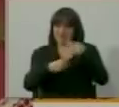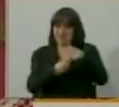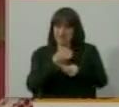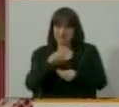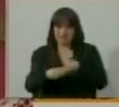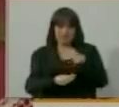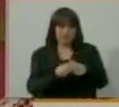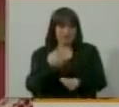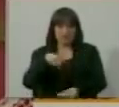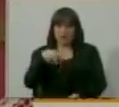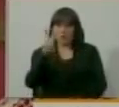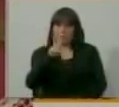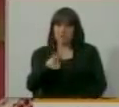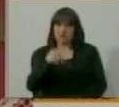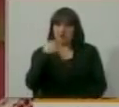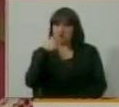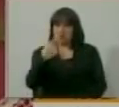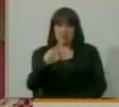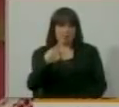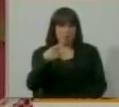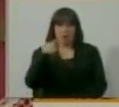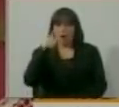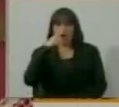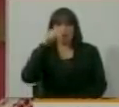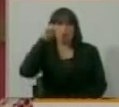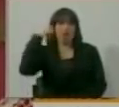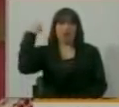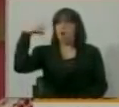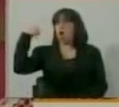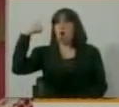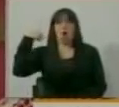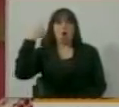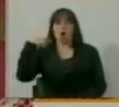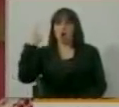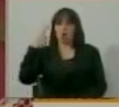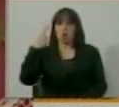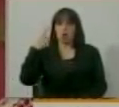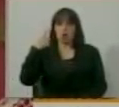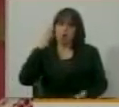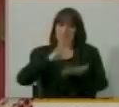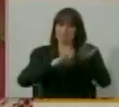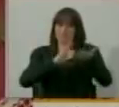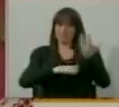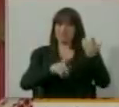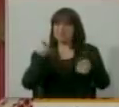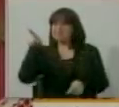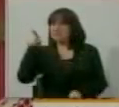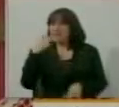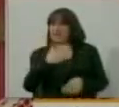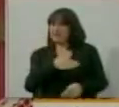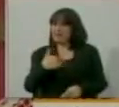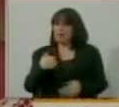él llamó a Nicolás loco como una cabra, ¿no? Todos se pueden ir y él está pensando ser candidato otra vez en Uruguay.